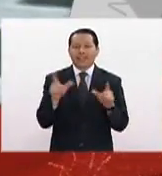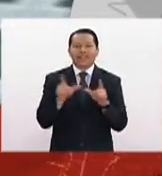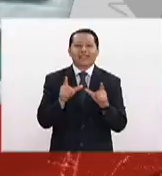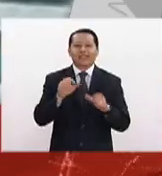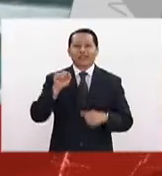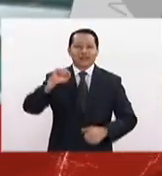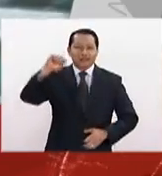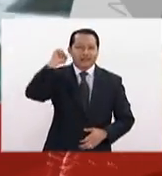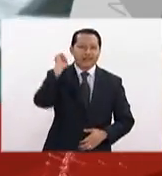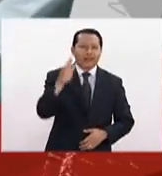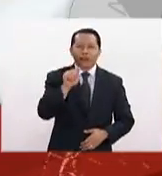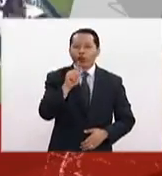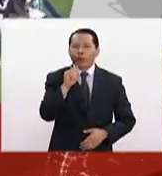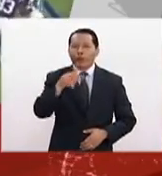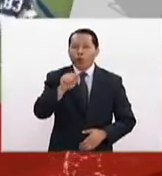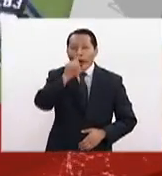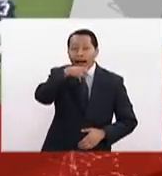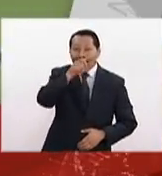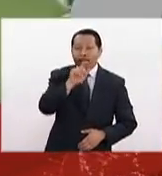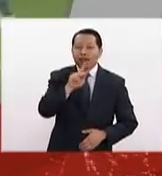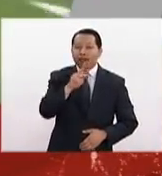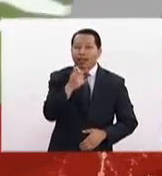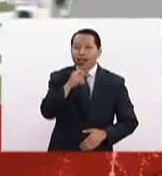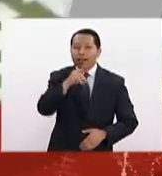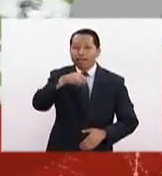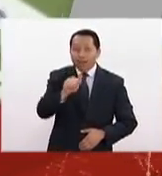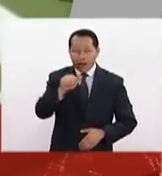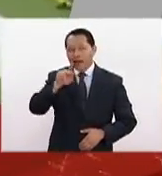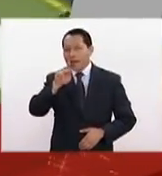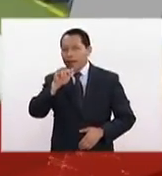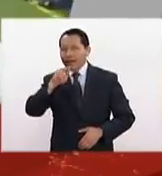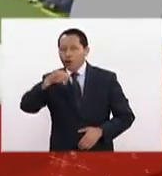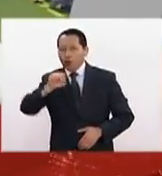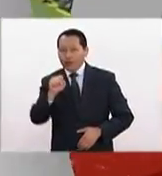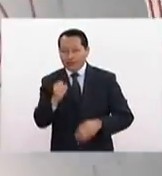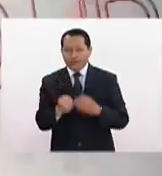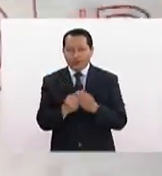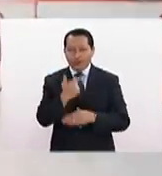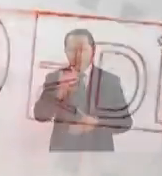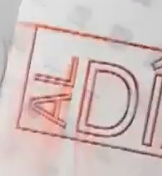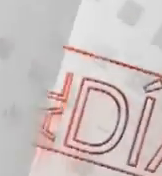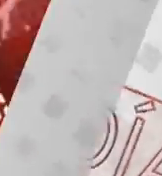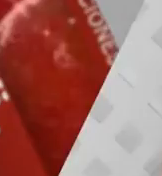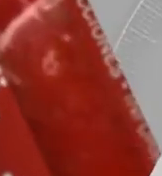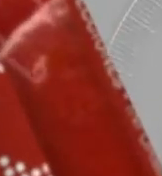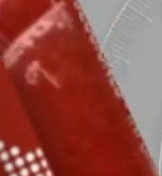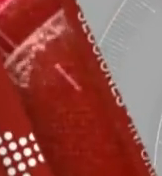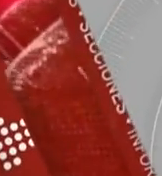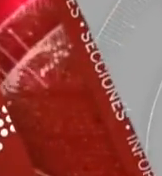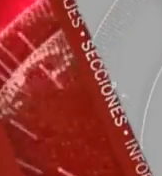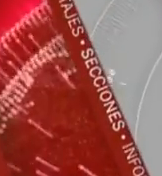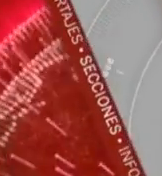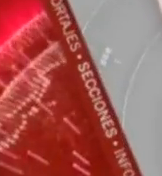el Super Bowl, las Águilas de Filadelfia enfrentarán a los Patriotas de Nueva Inglaterra.